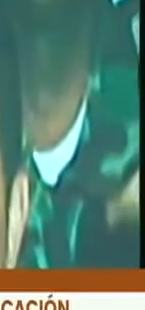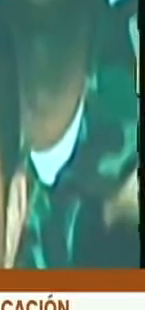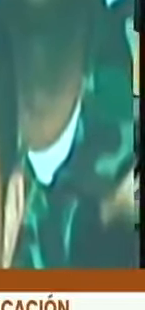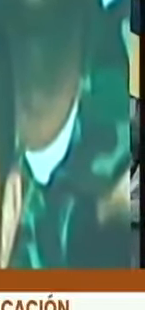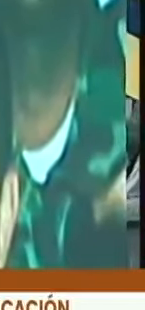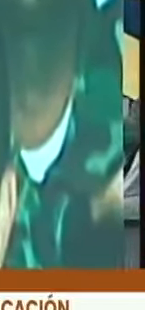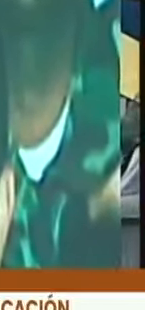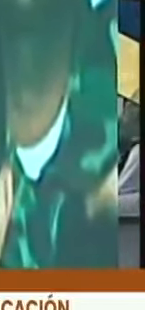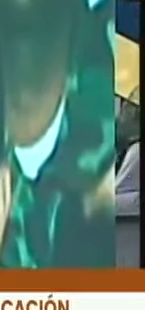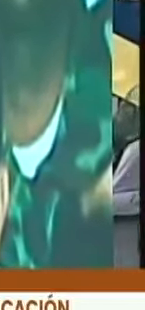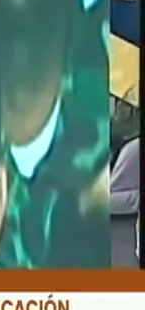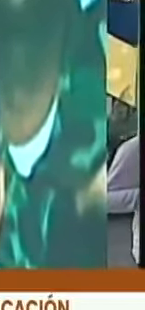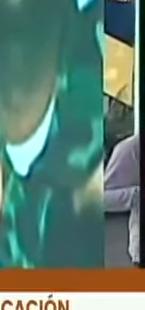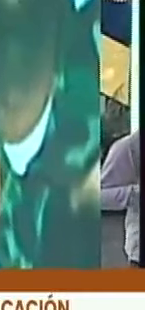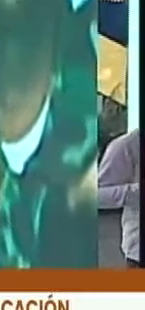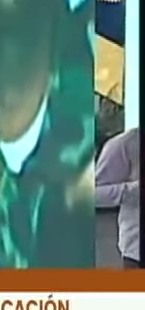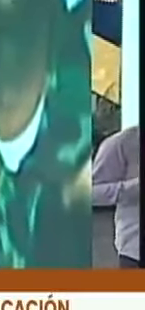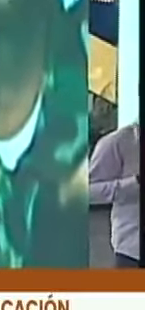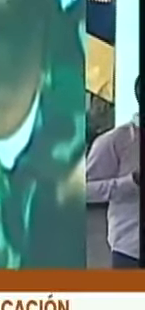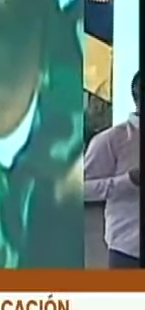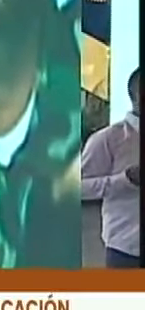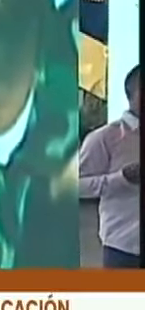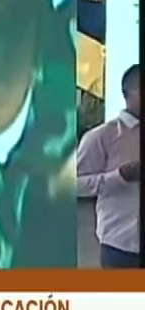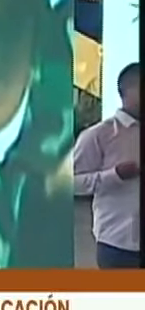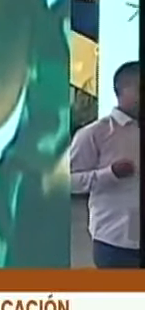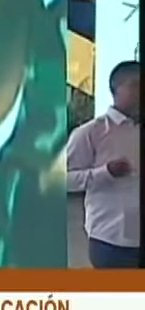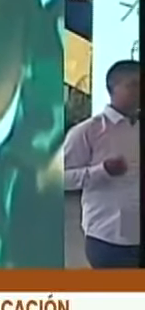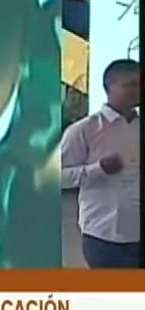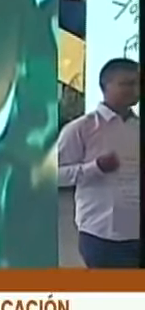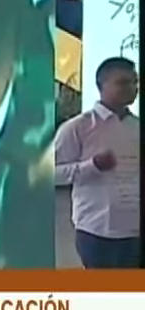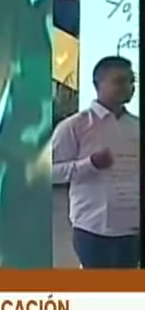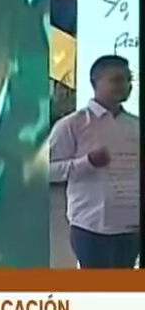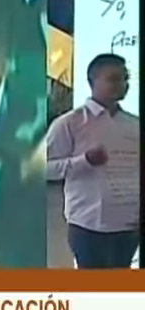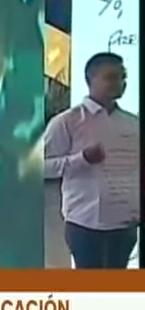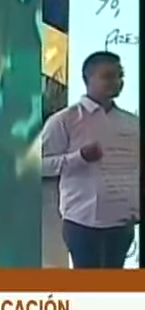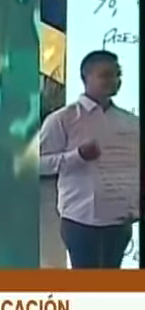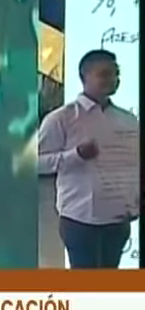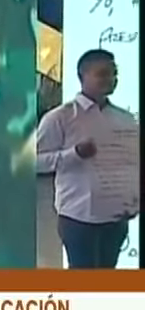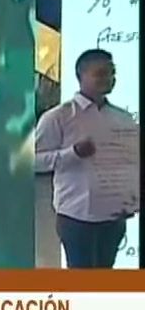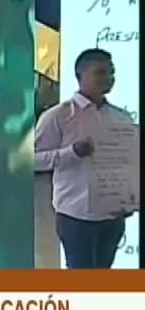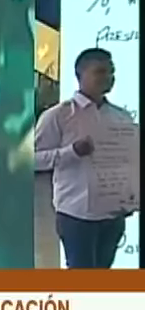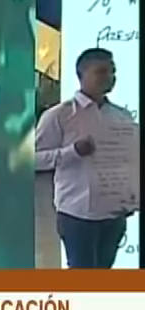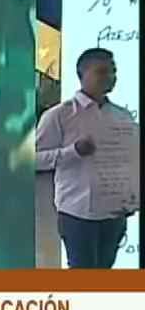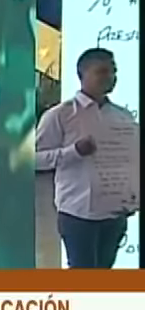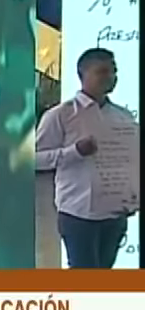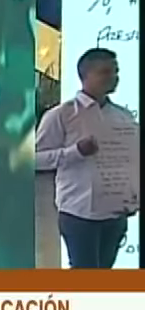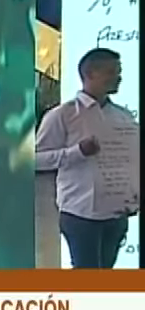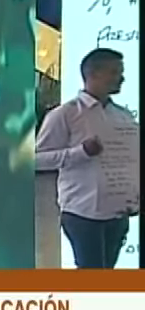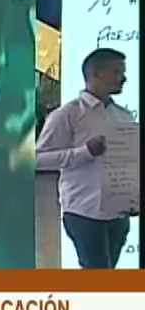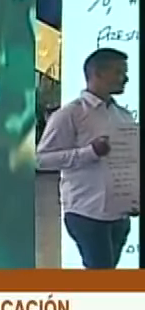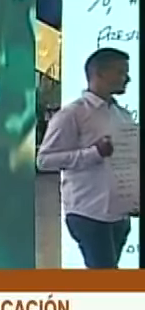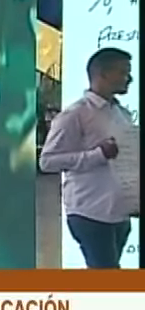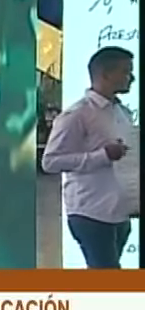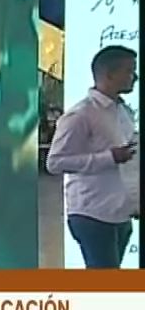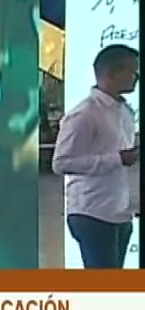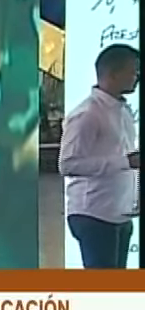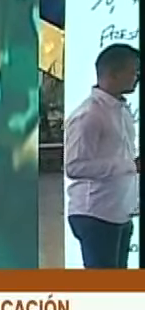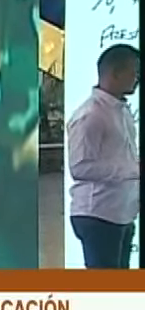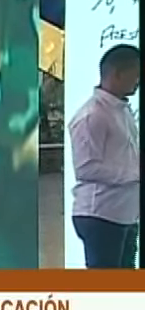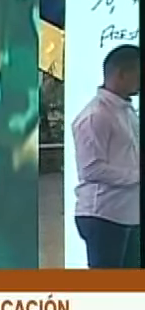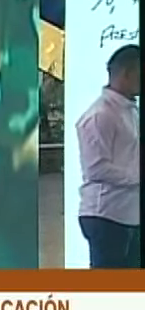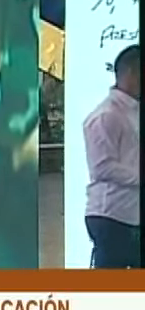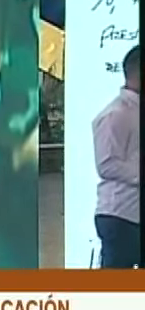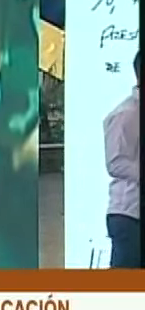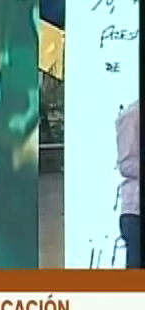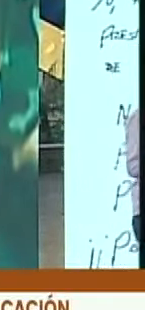la esperanza, el amor, la fe, la conciencia, el protagonismo del pueblo y